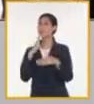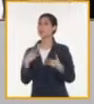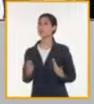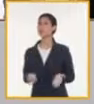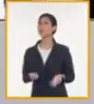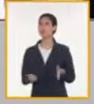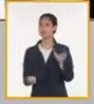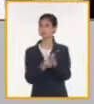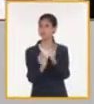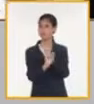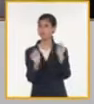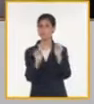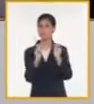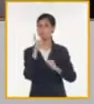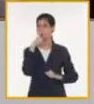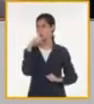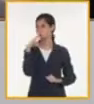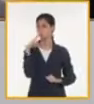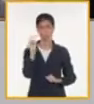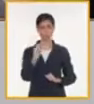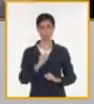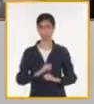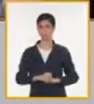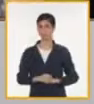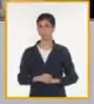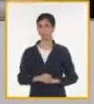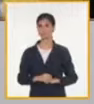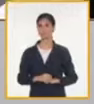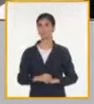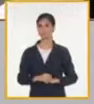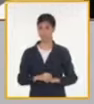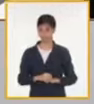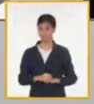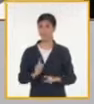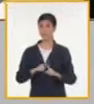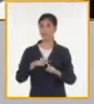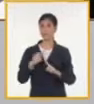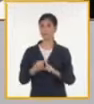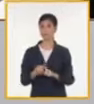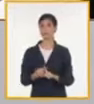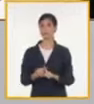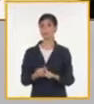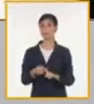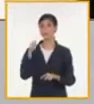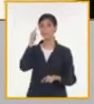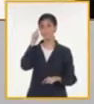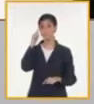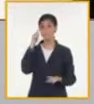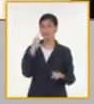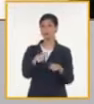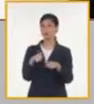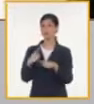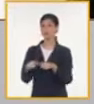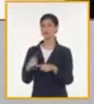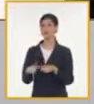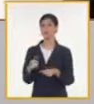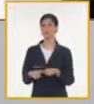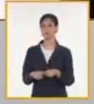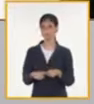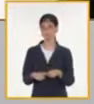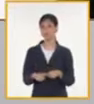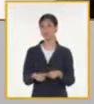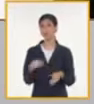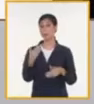57 cubanos guyaneses ciudadanos de Corea del Norte en el dero pleno veno avón civil cubano en barbado hecho que todavía